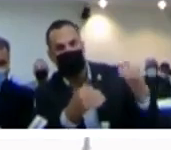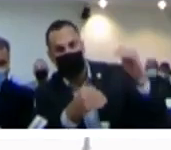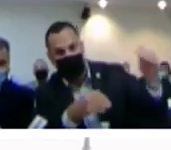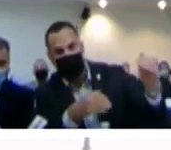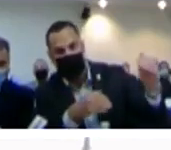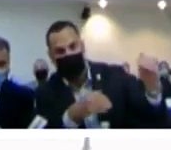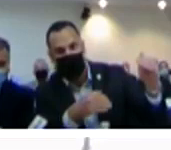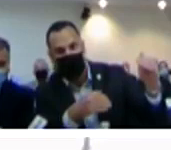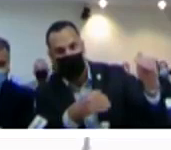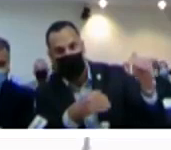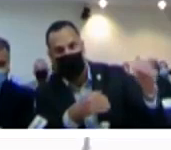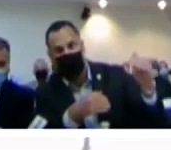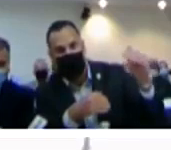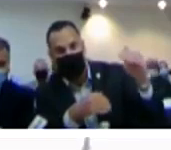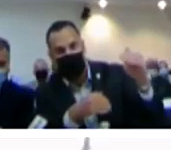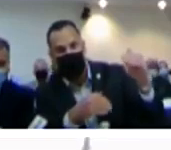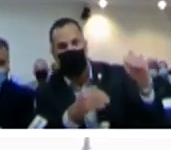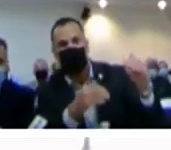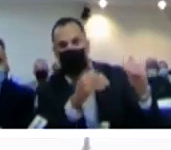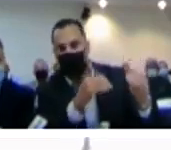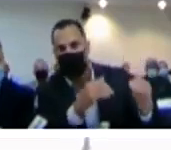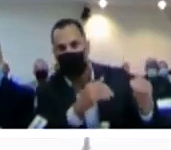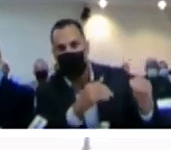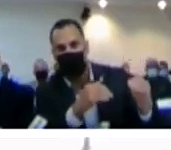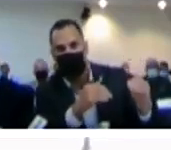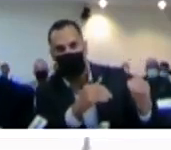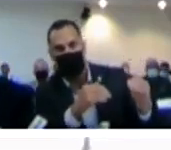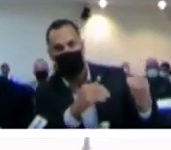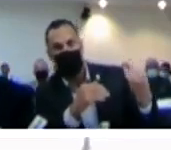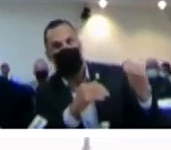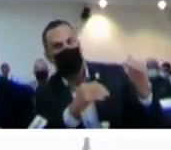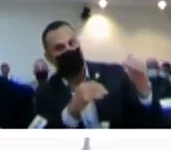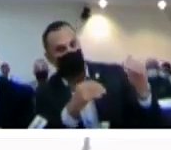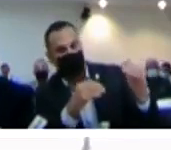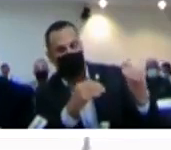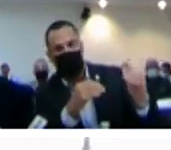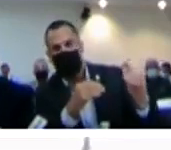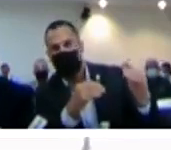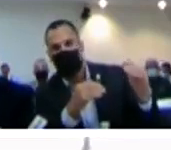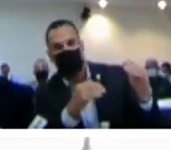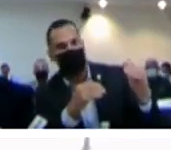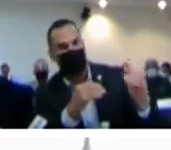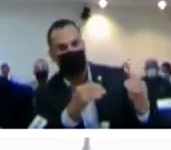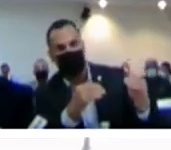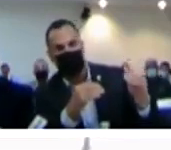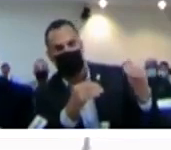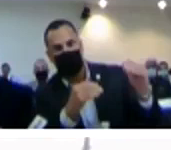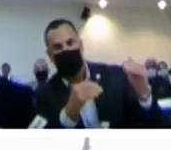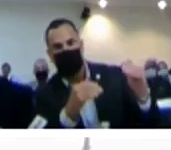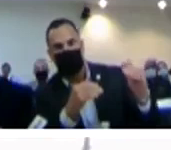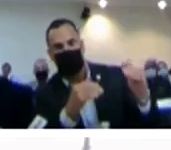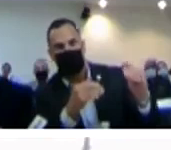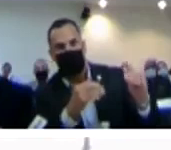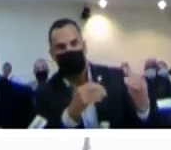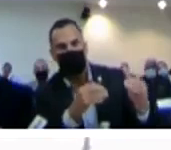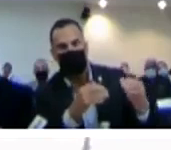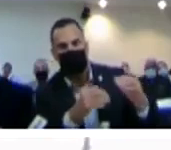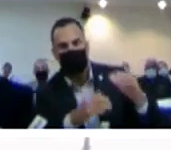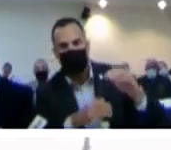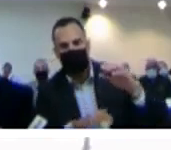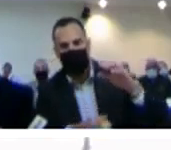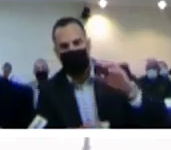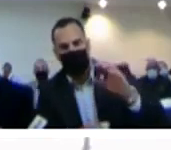monitoreando la demanda que viene versus la generación disponible. Cuando ya estamos entrando en un momento donde el